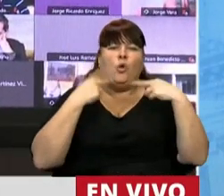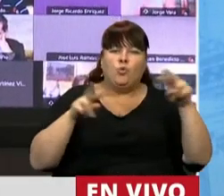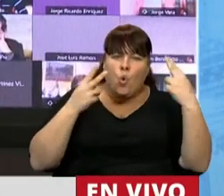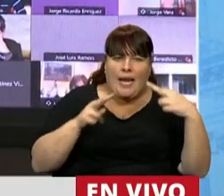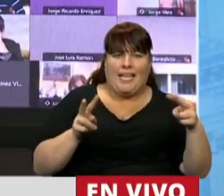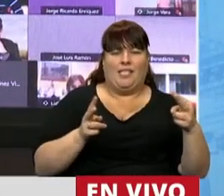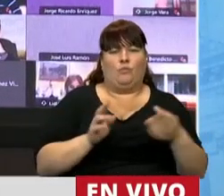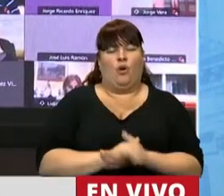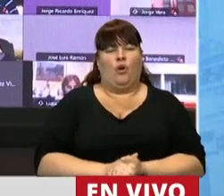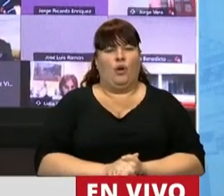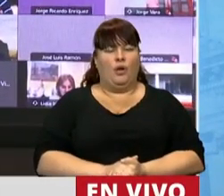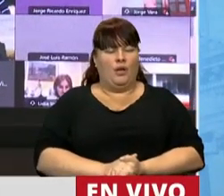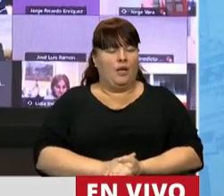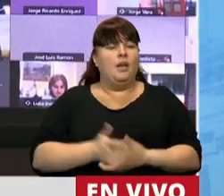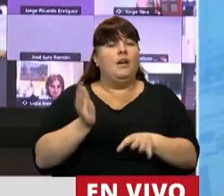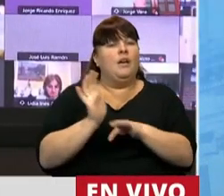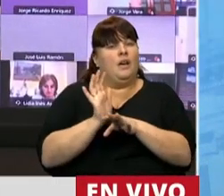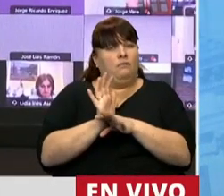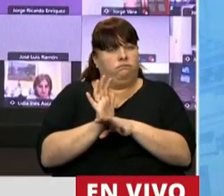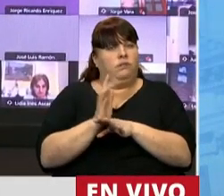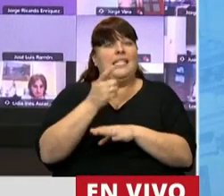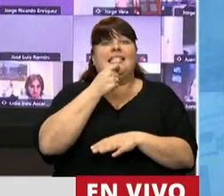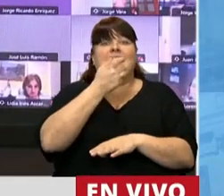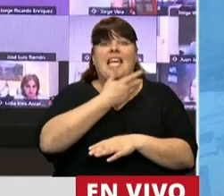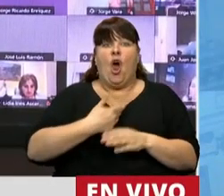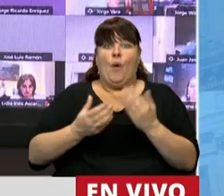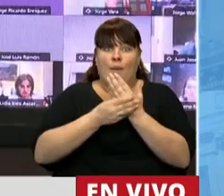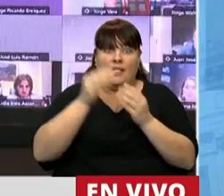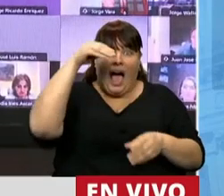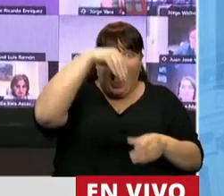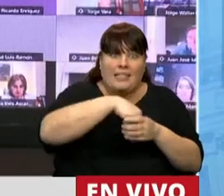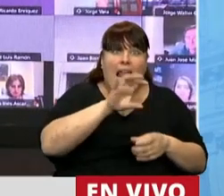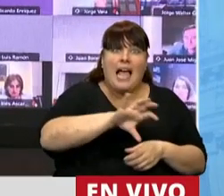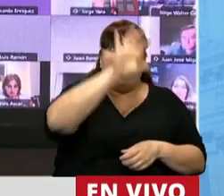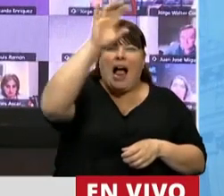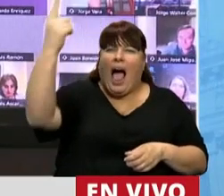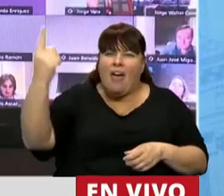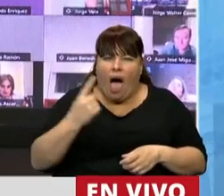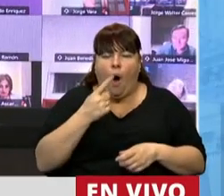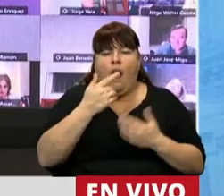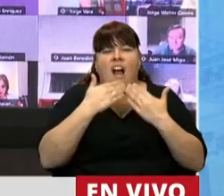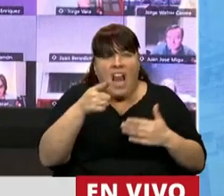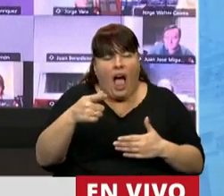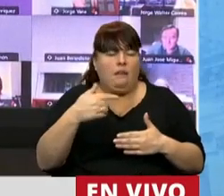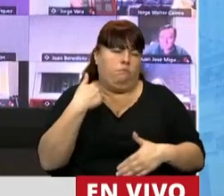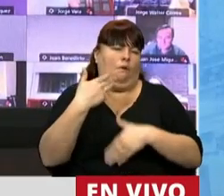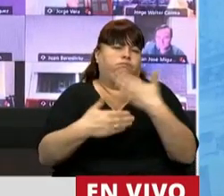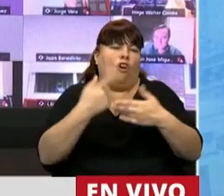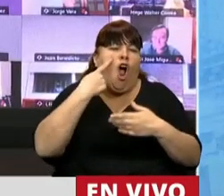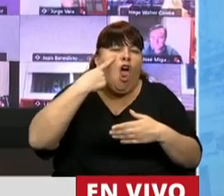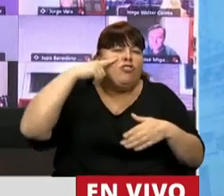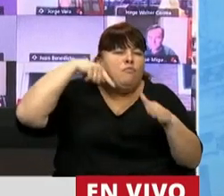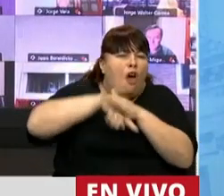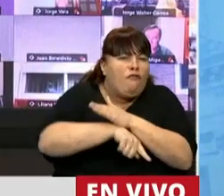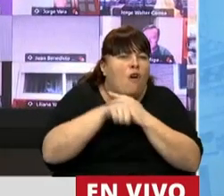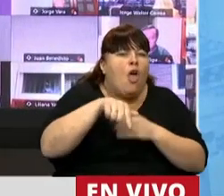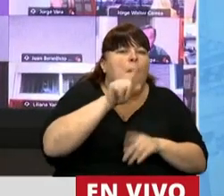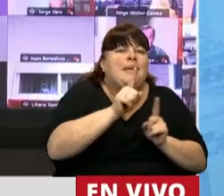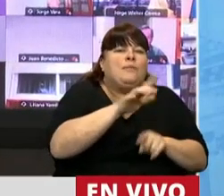turismo? La presencia de un gabinete en las distintas provincias va a permitir el conocimiento in